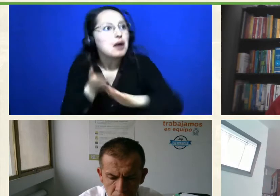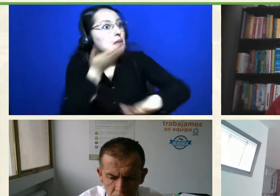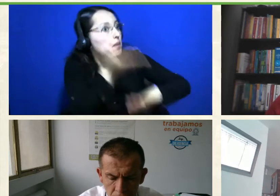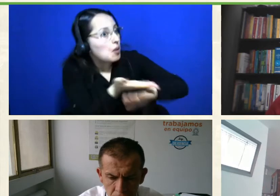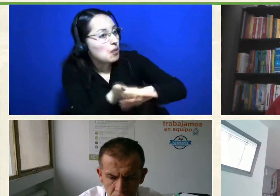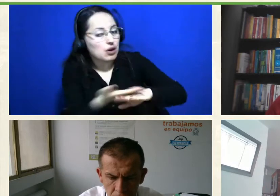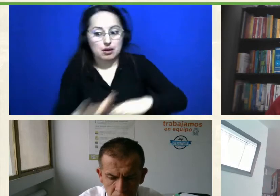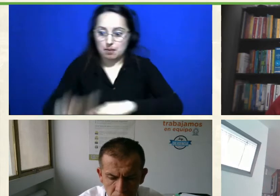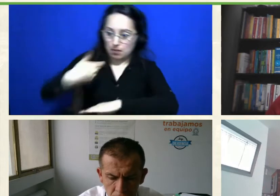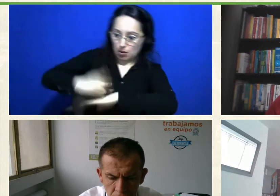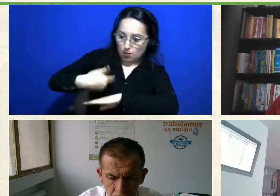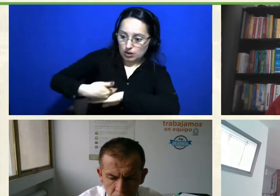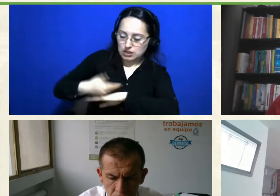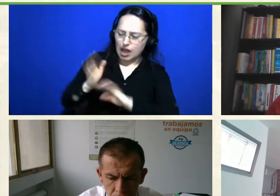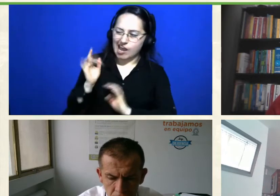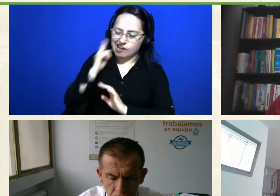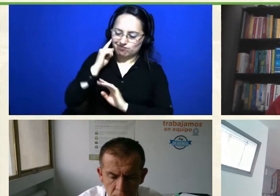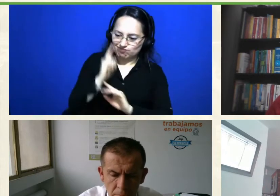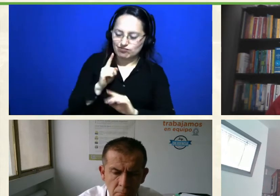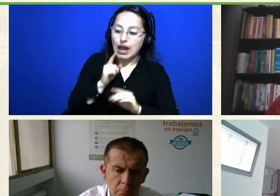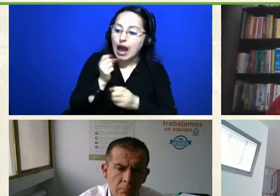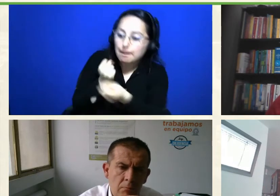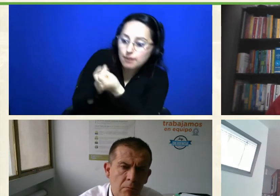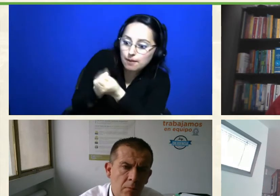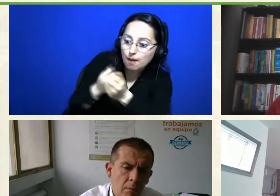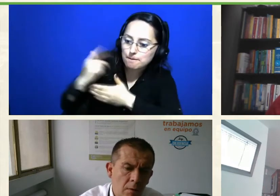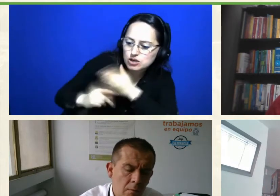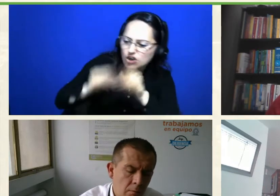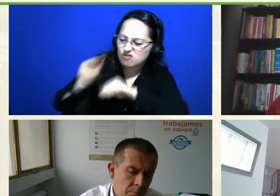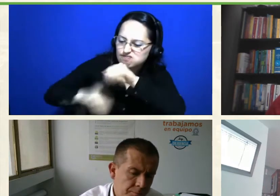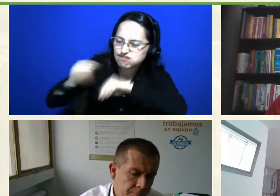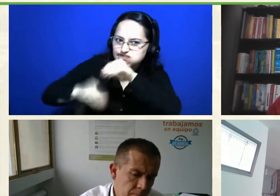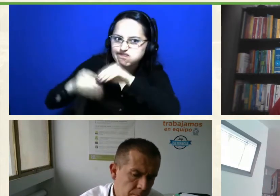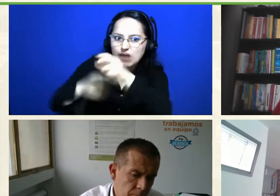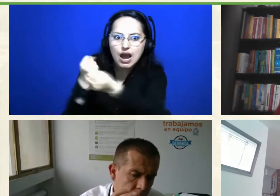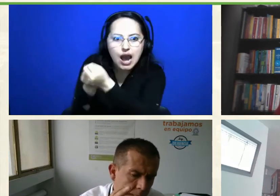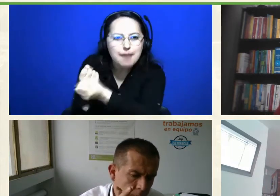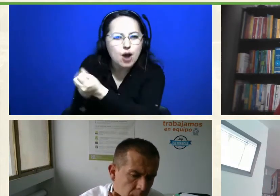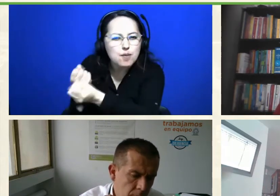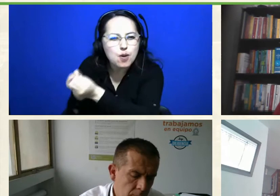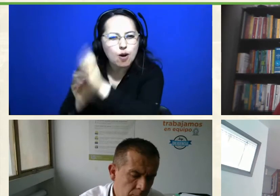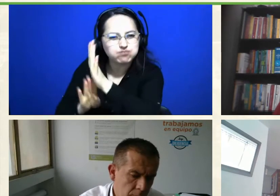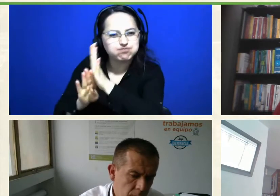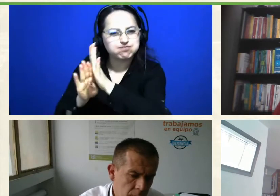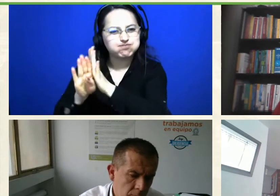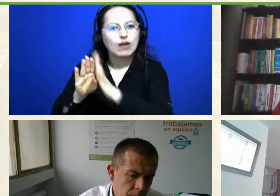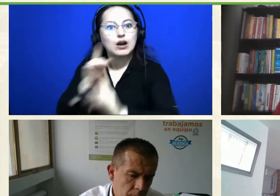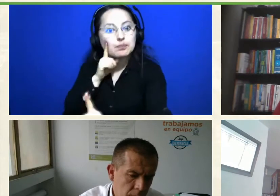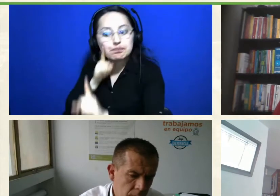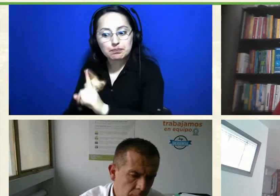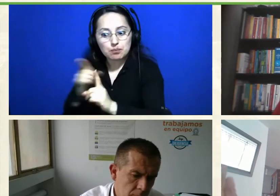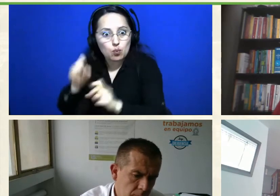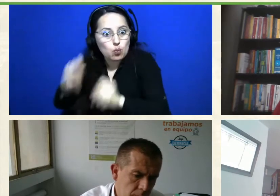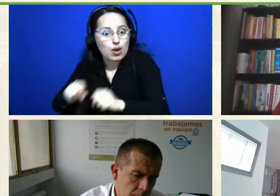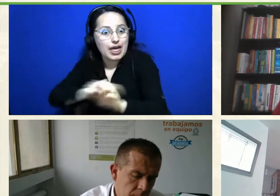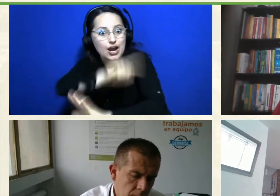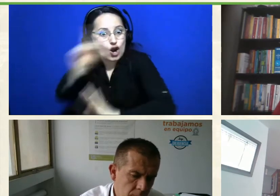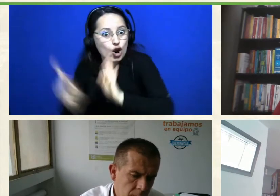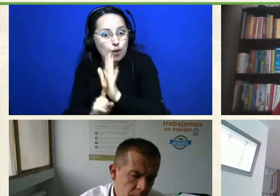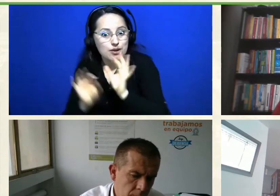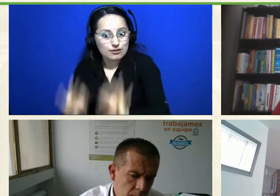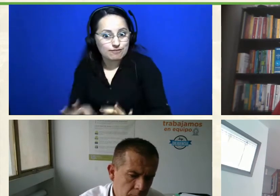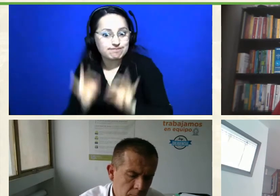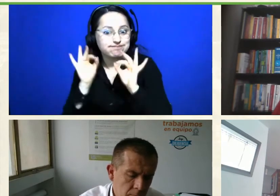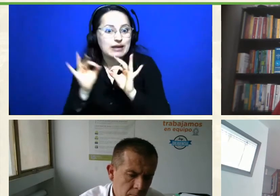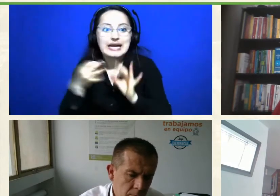vamos a adelantar lo que más podamos del proyecto, llevárselo hasta donde más podamos avanzado para que ustedes vayan conociendo siempre de primera